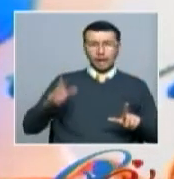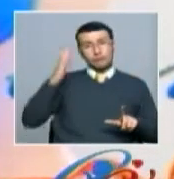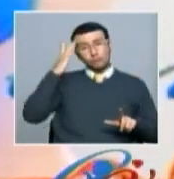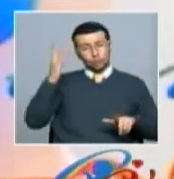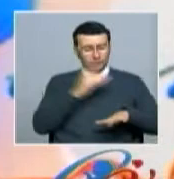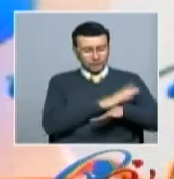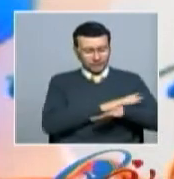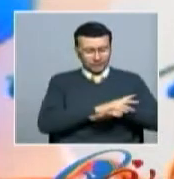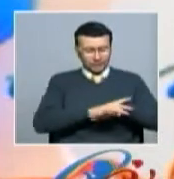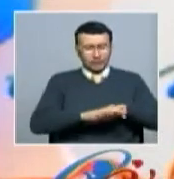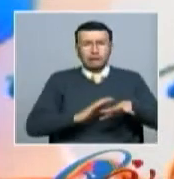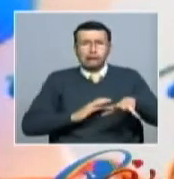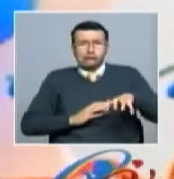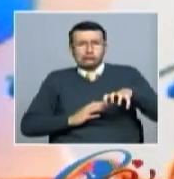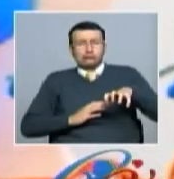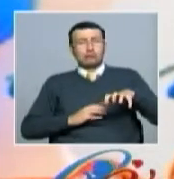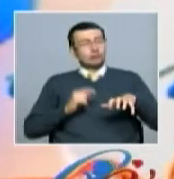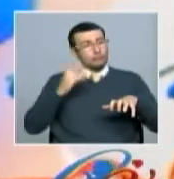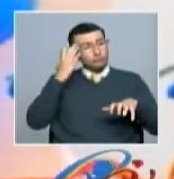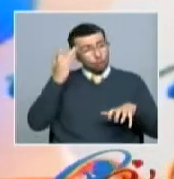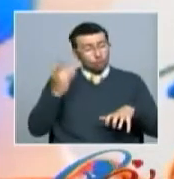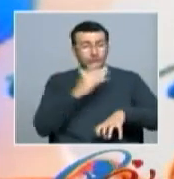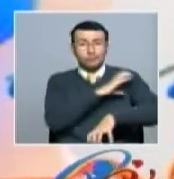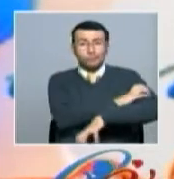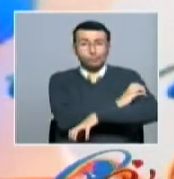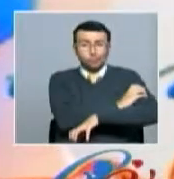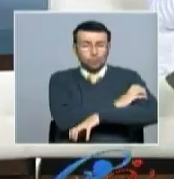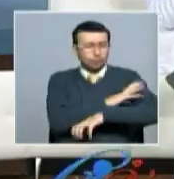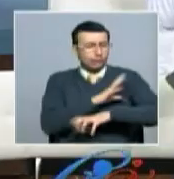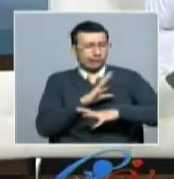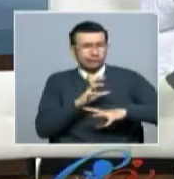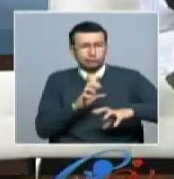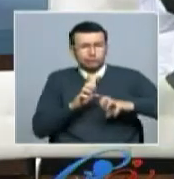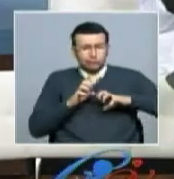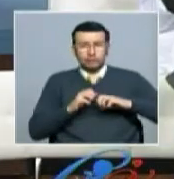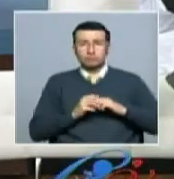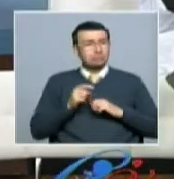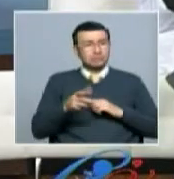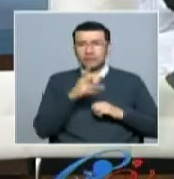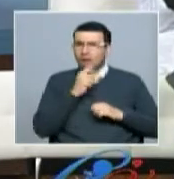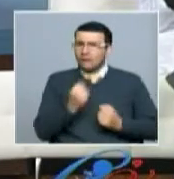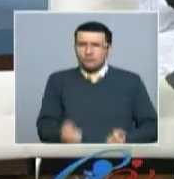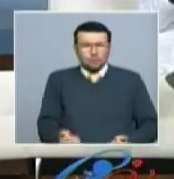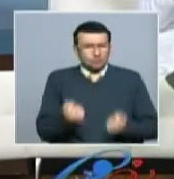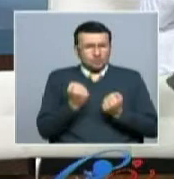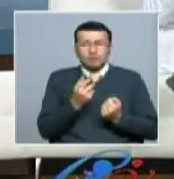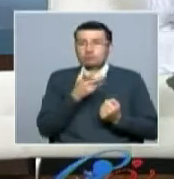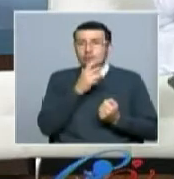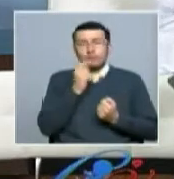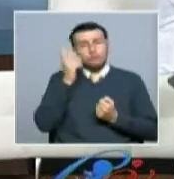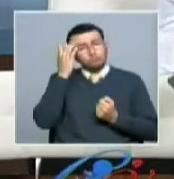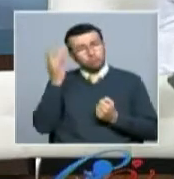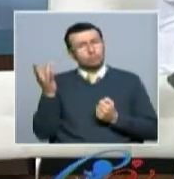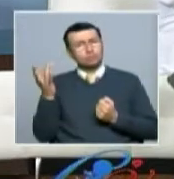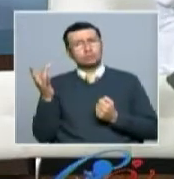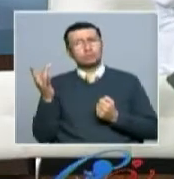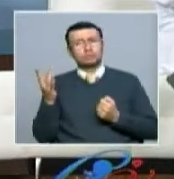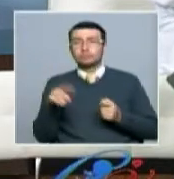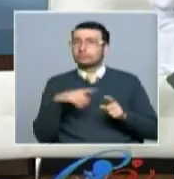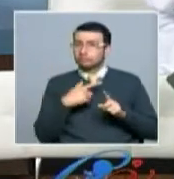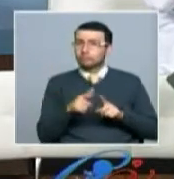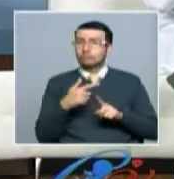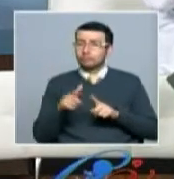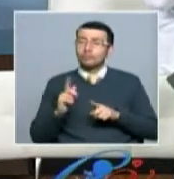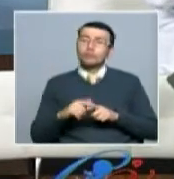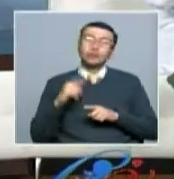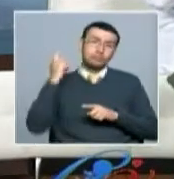dedos, por qué se están atrofiando los músculos, por qué no tiene fuerza. Entonces, en esa parte superior estaba